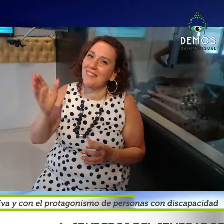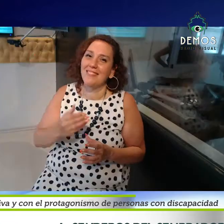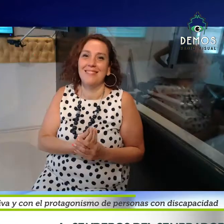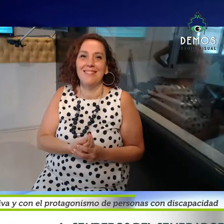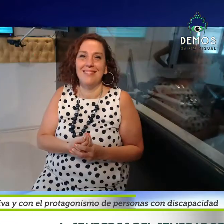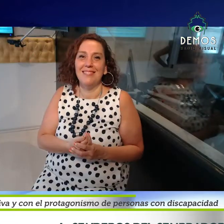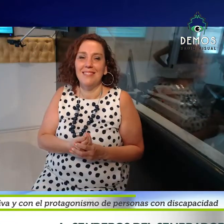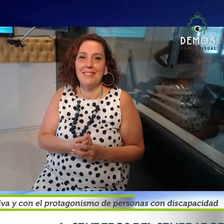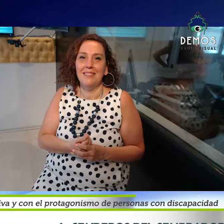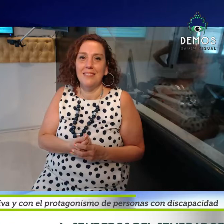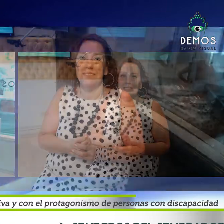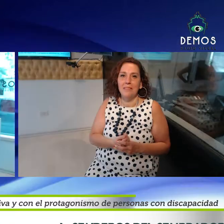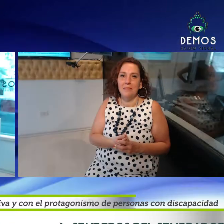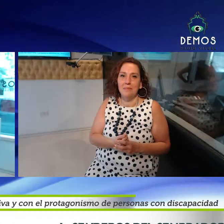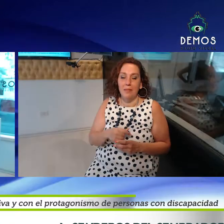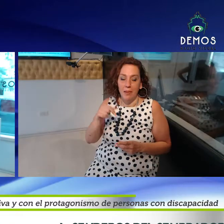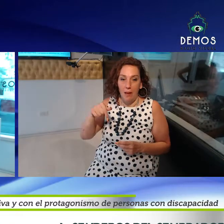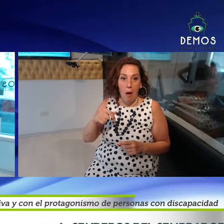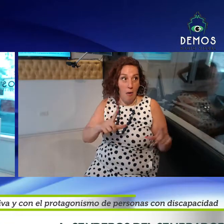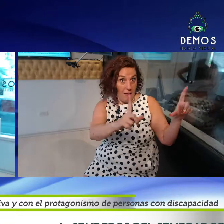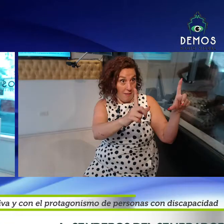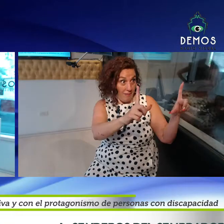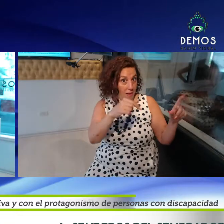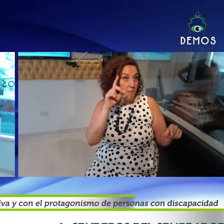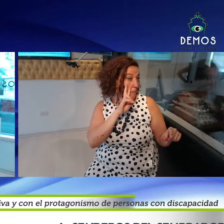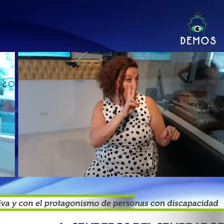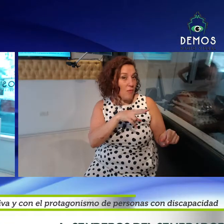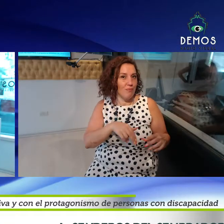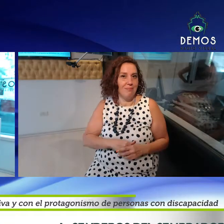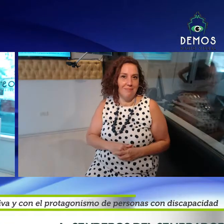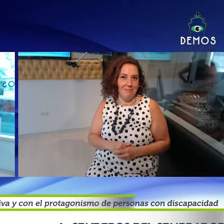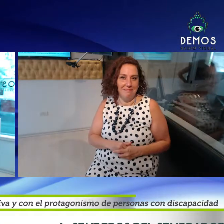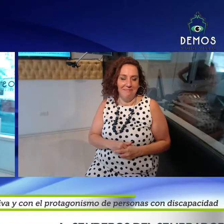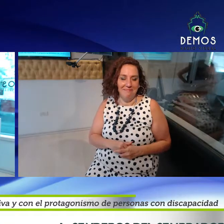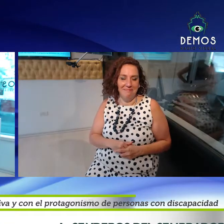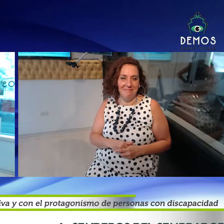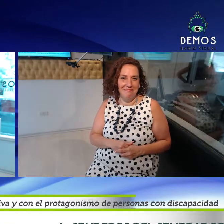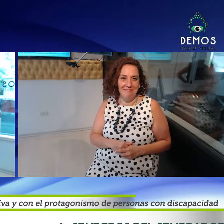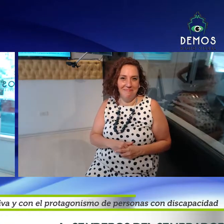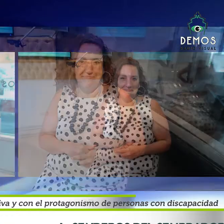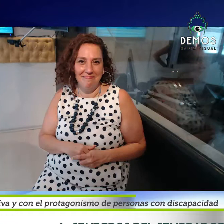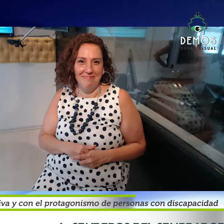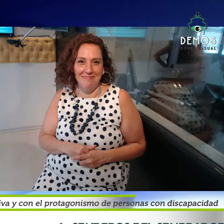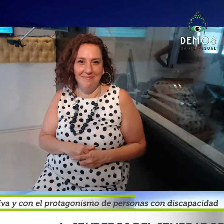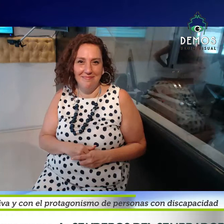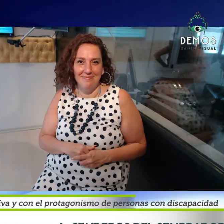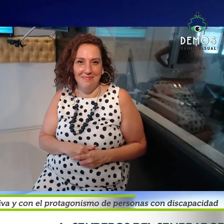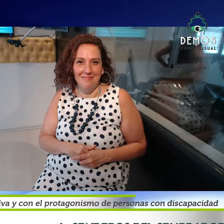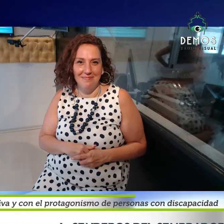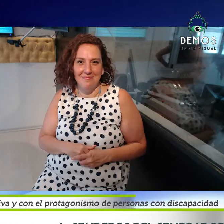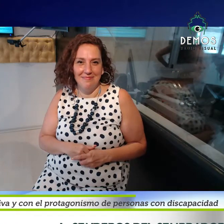que si Rodolfo quiere, nos pasamos primero un videito y después hacemos el cierre. ¿Te parece, Rodo? Muy bien. Para ver, vamos a hacer esto.